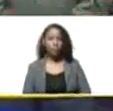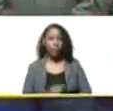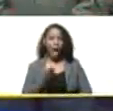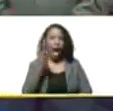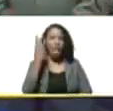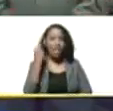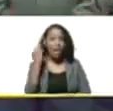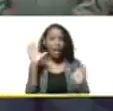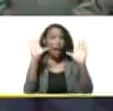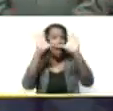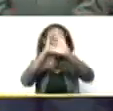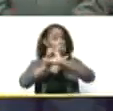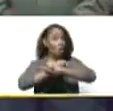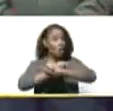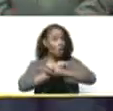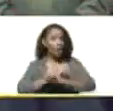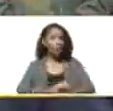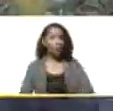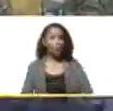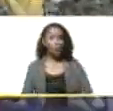Ayer en la noche